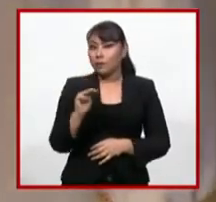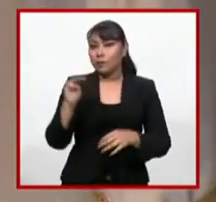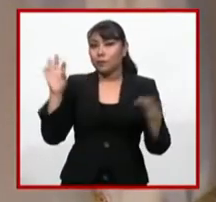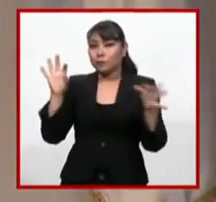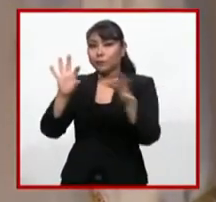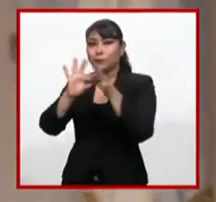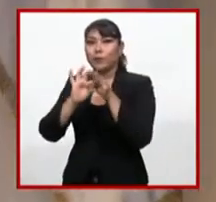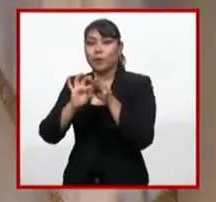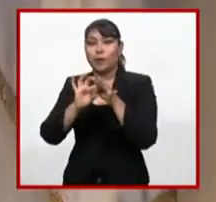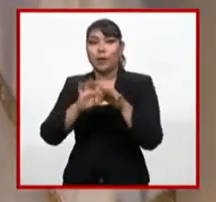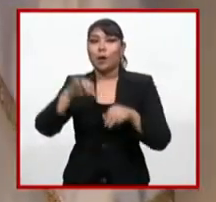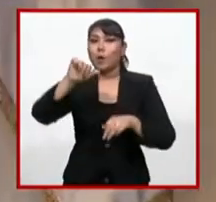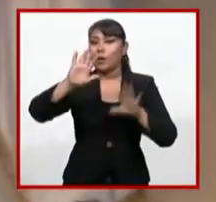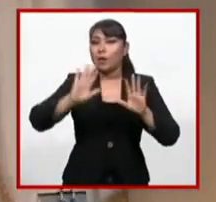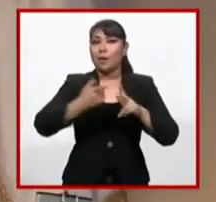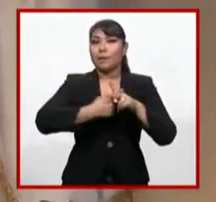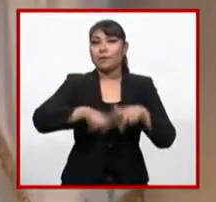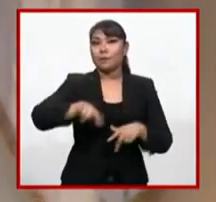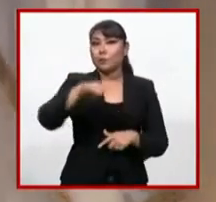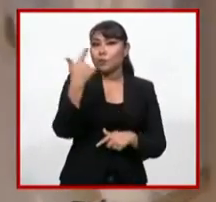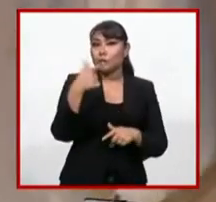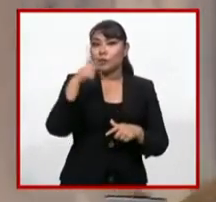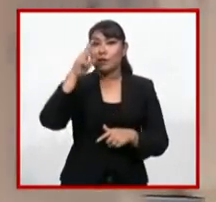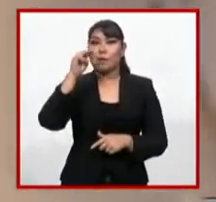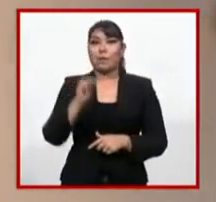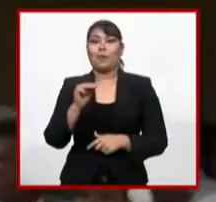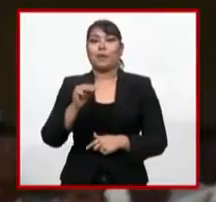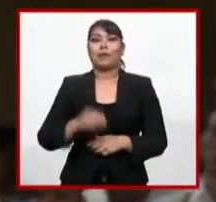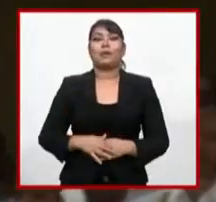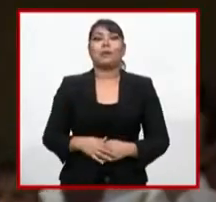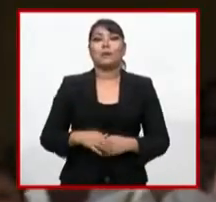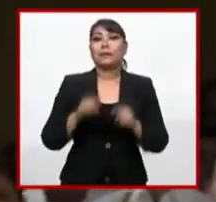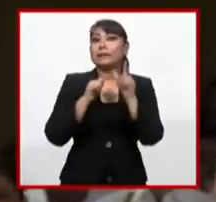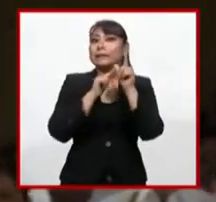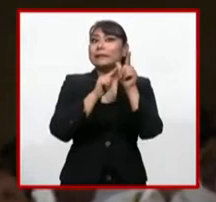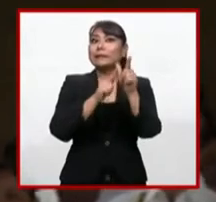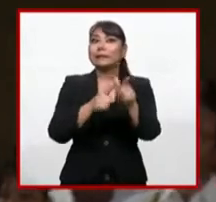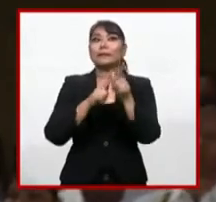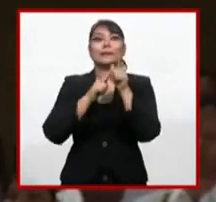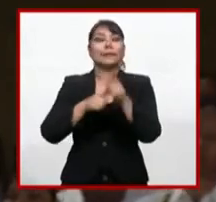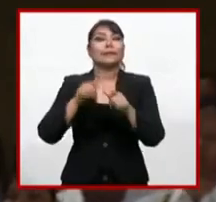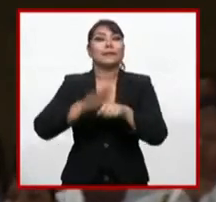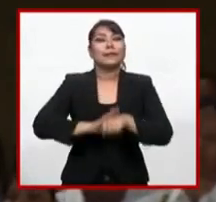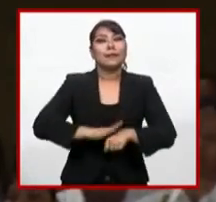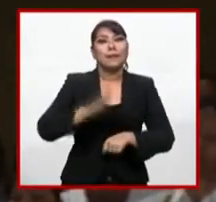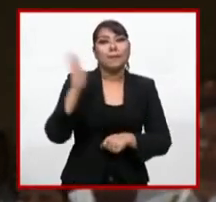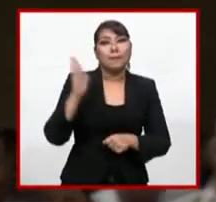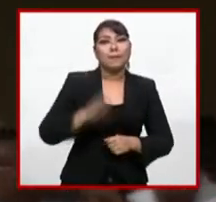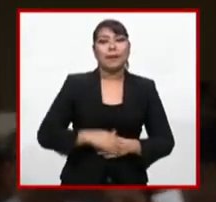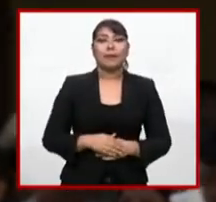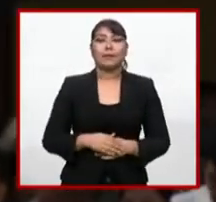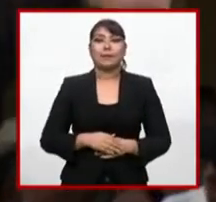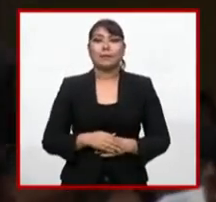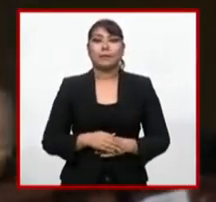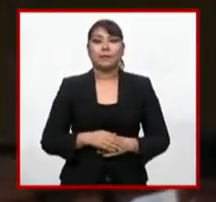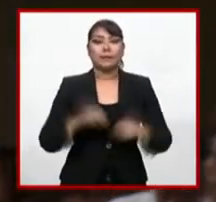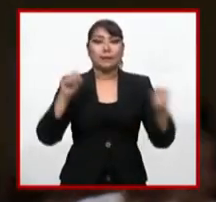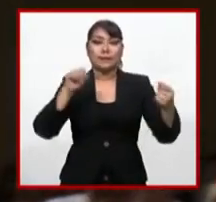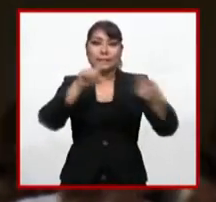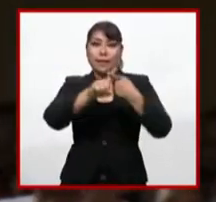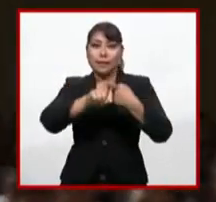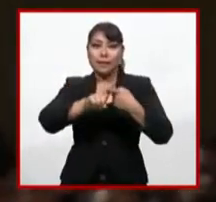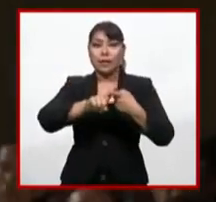los primeros 12 kilómetros y está en ruta la licitación de Medias Aguas a Salina